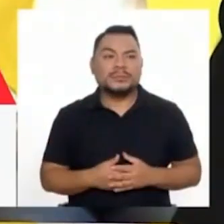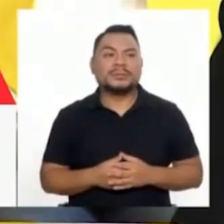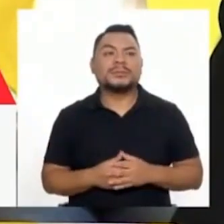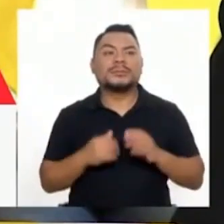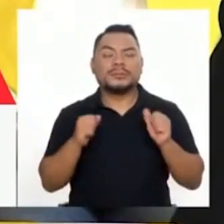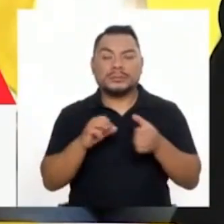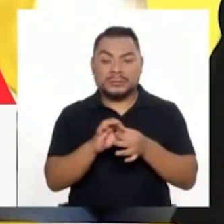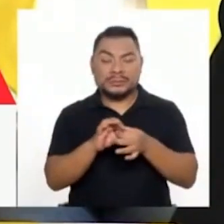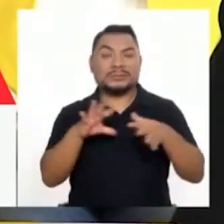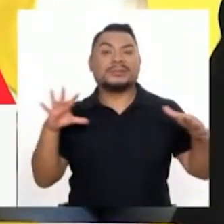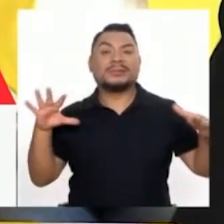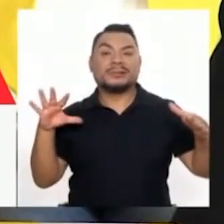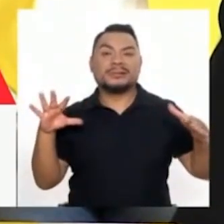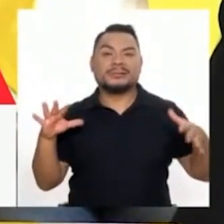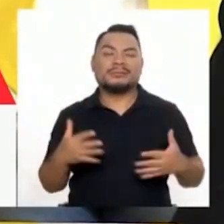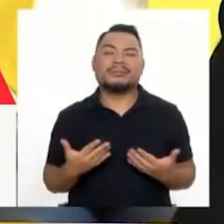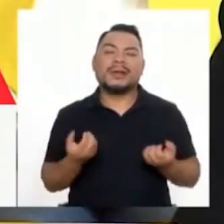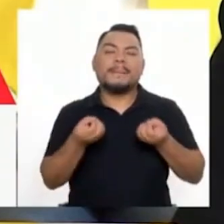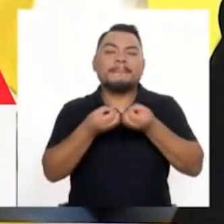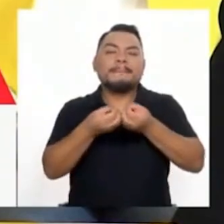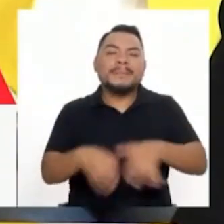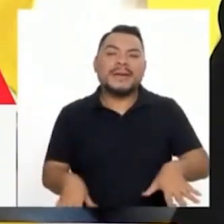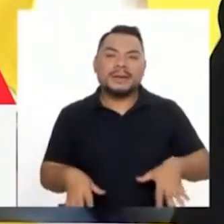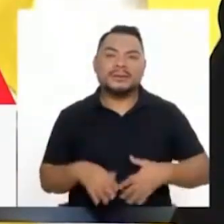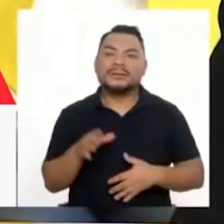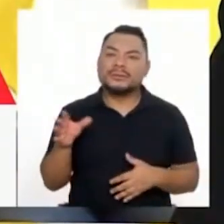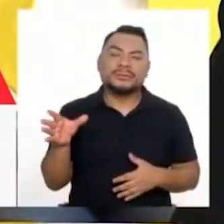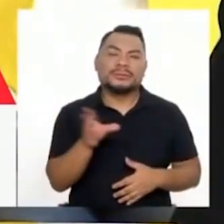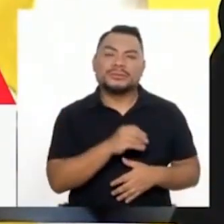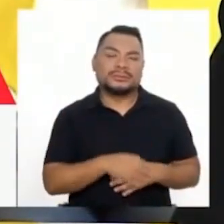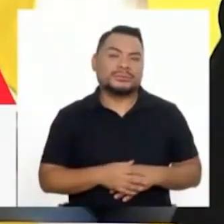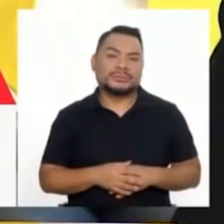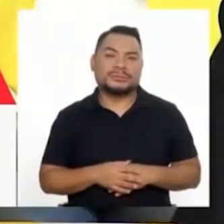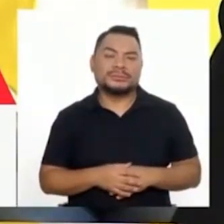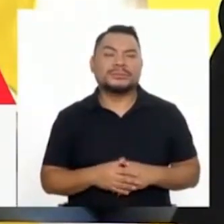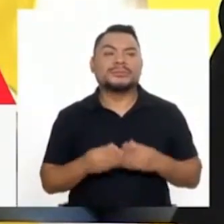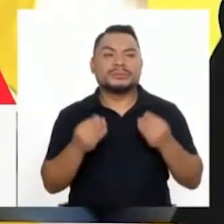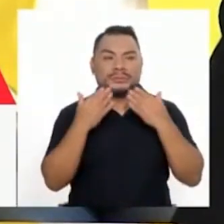Desunidos, perdemos todos. Muchas gracias.